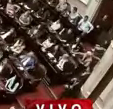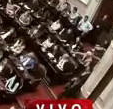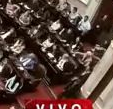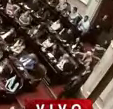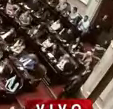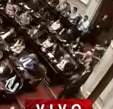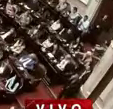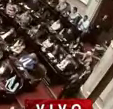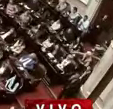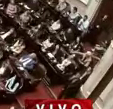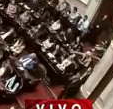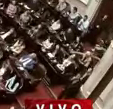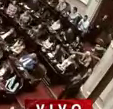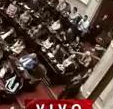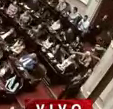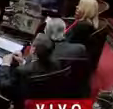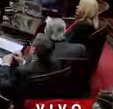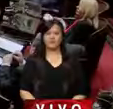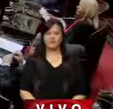Gracias.